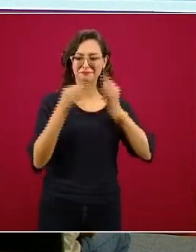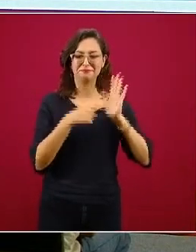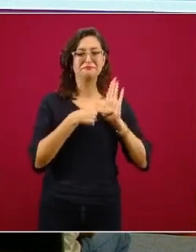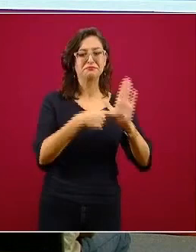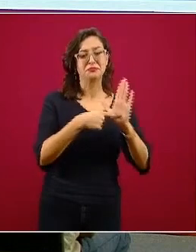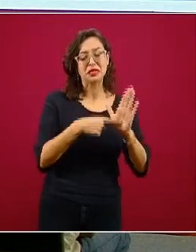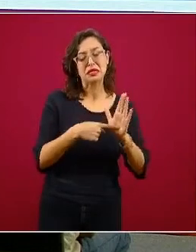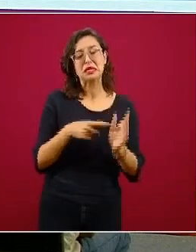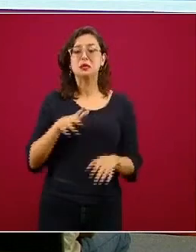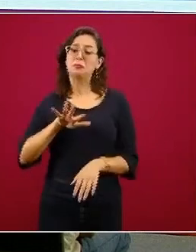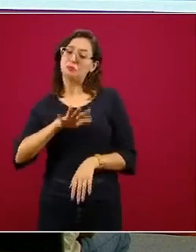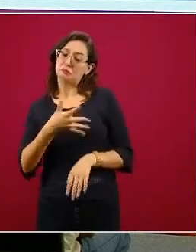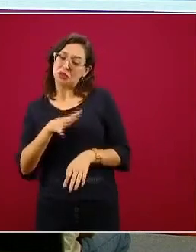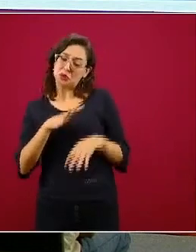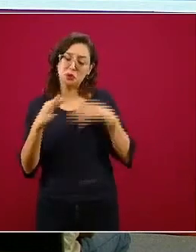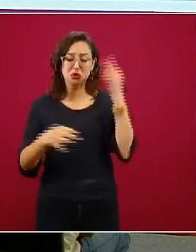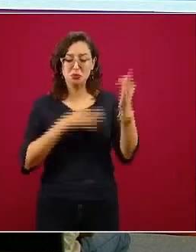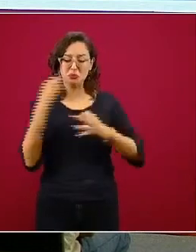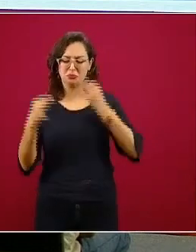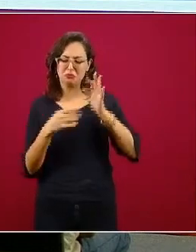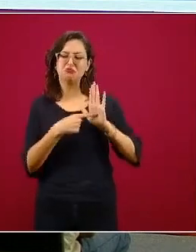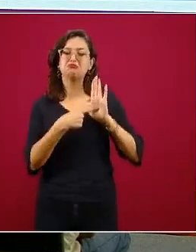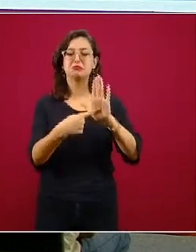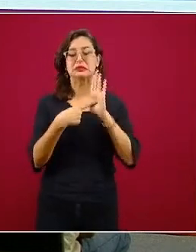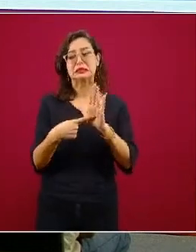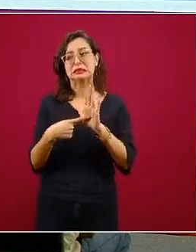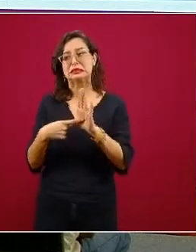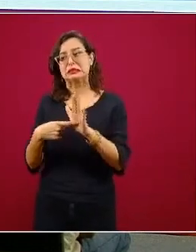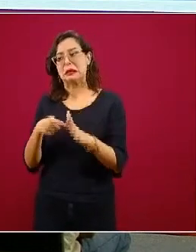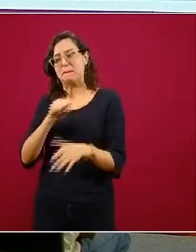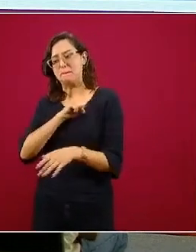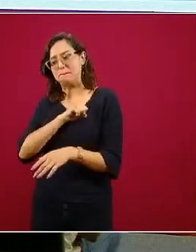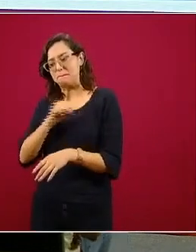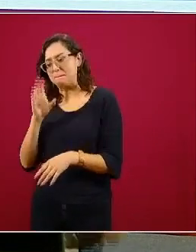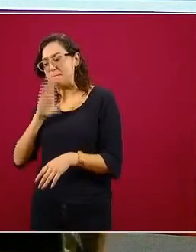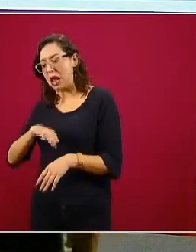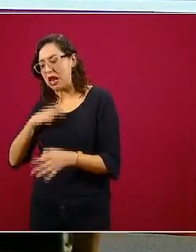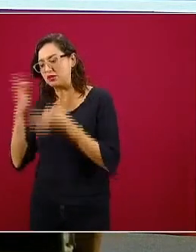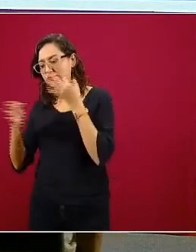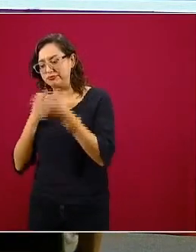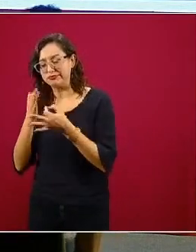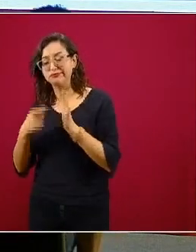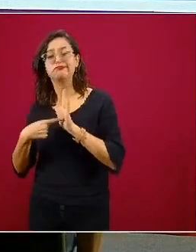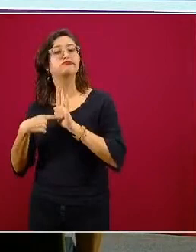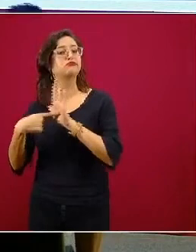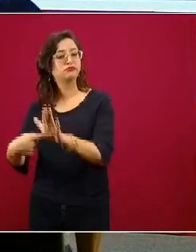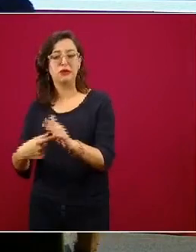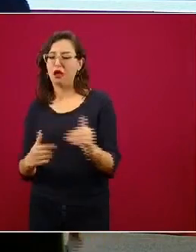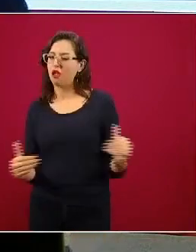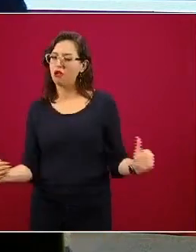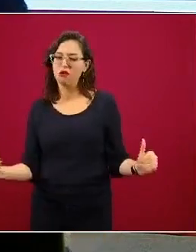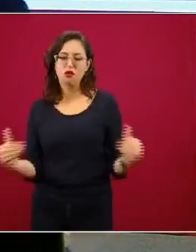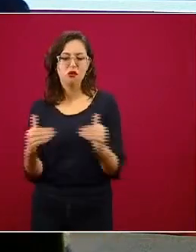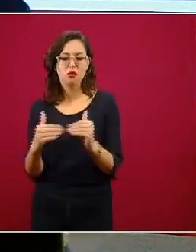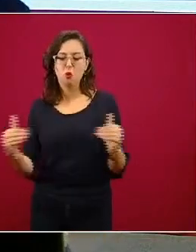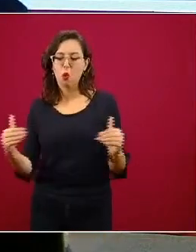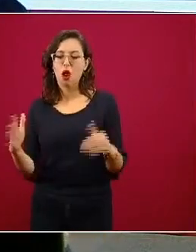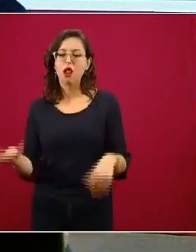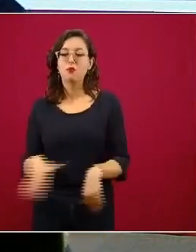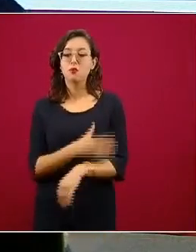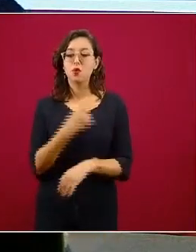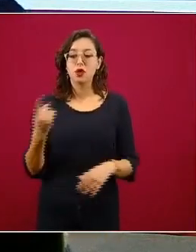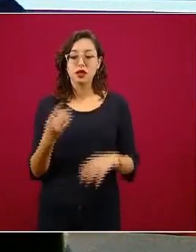muy buenas, las traemos. Cuando son malas, las traemos. ¿Por qué razón? Porque aquí lo que interesa es un